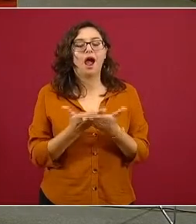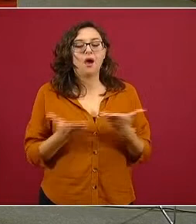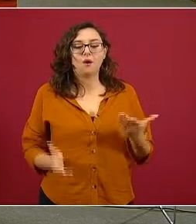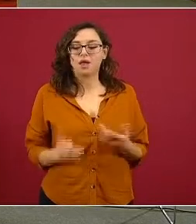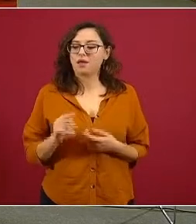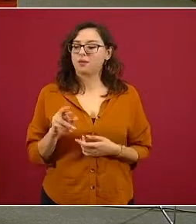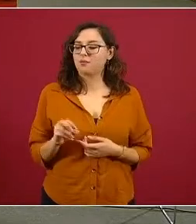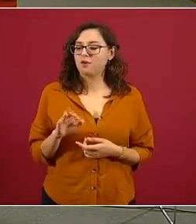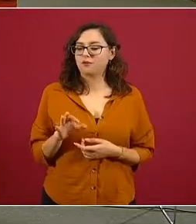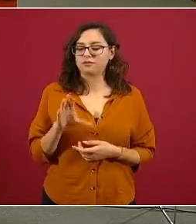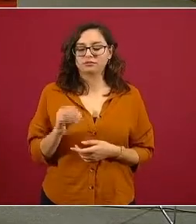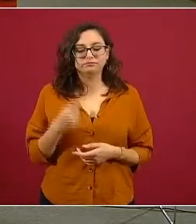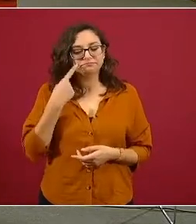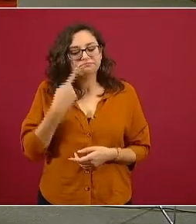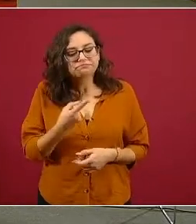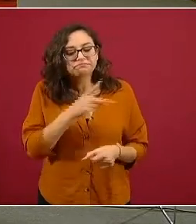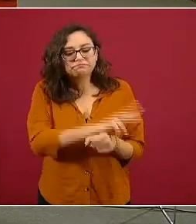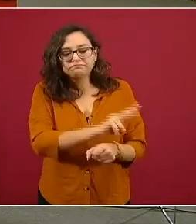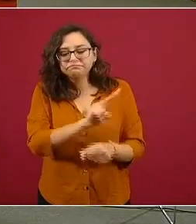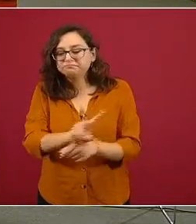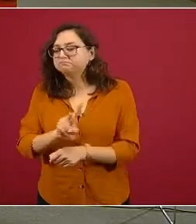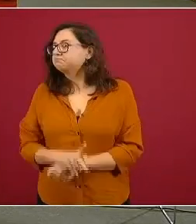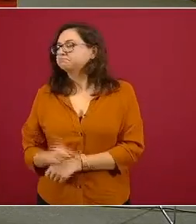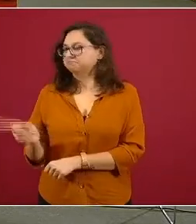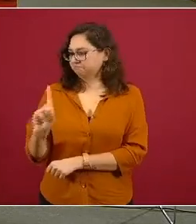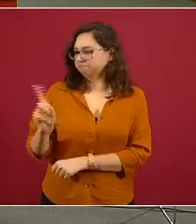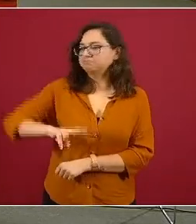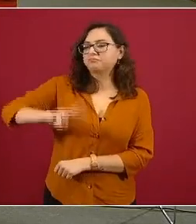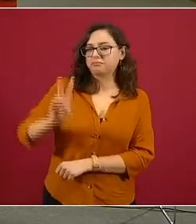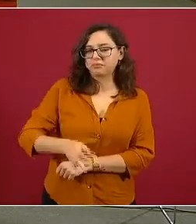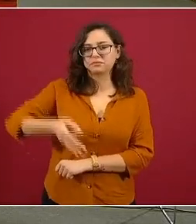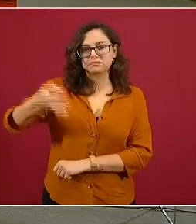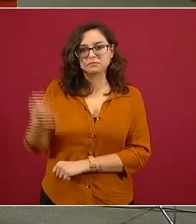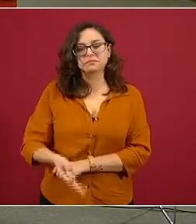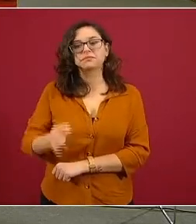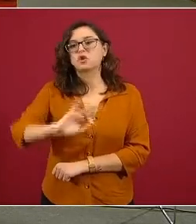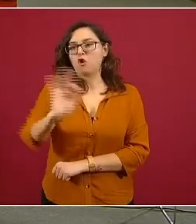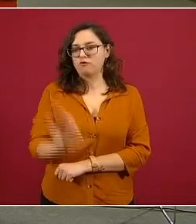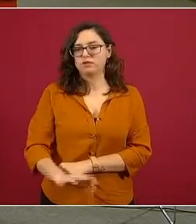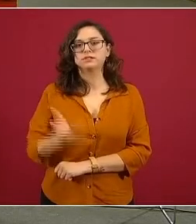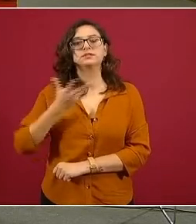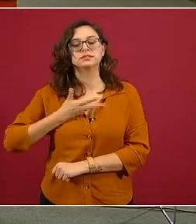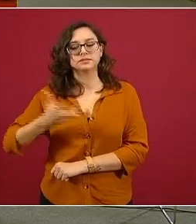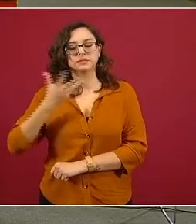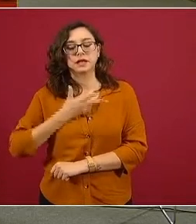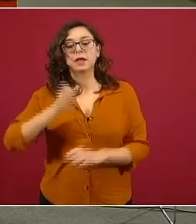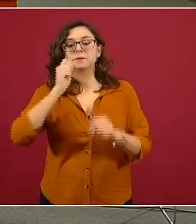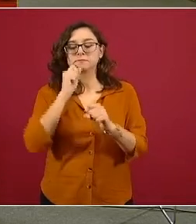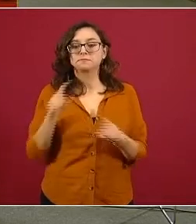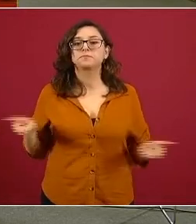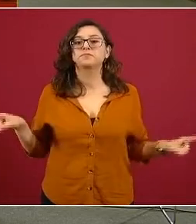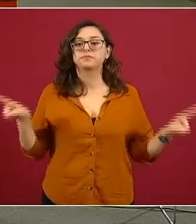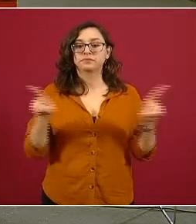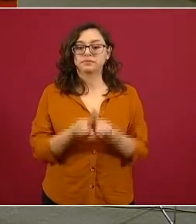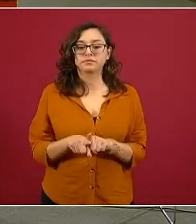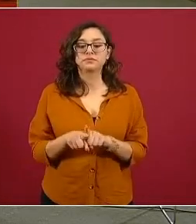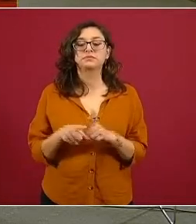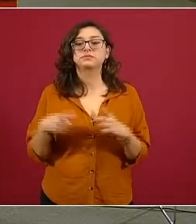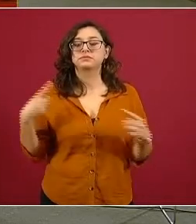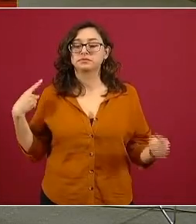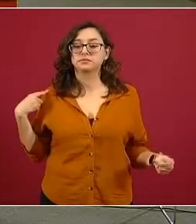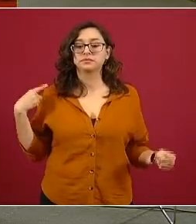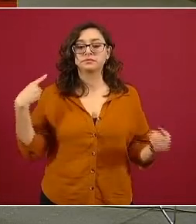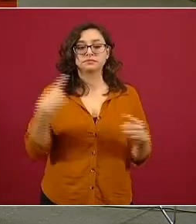esas incógnitas mediante los sistemas de verificación y particularmente mediante el último compromiso que tiene